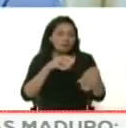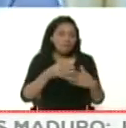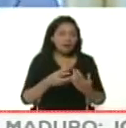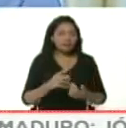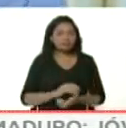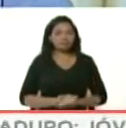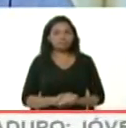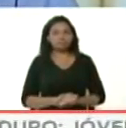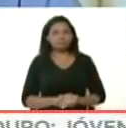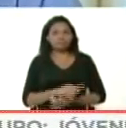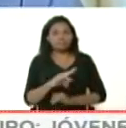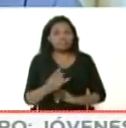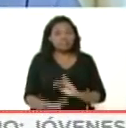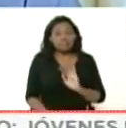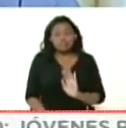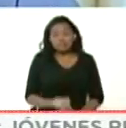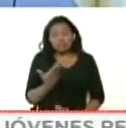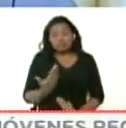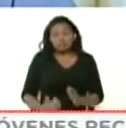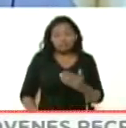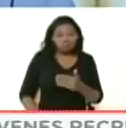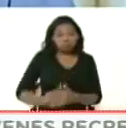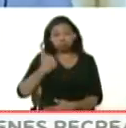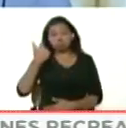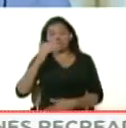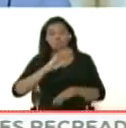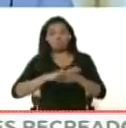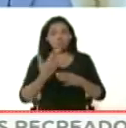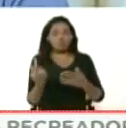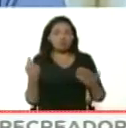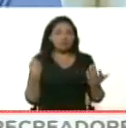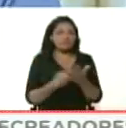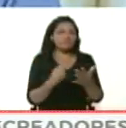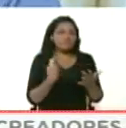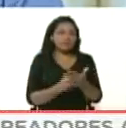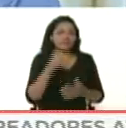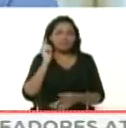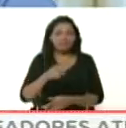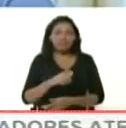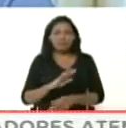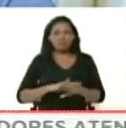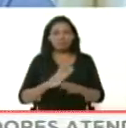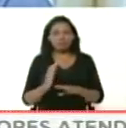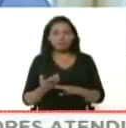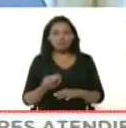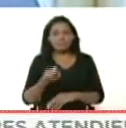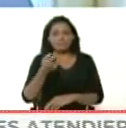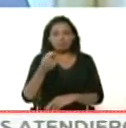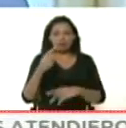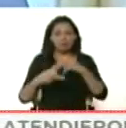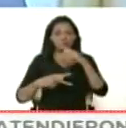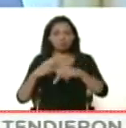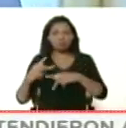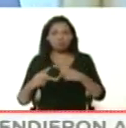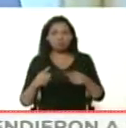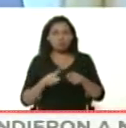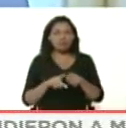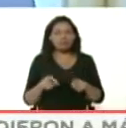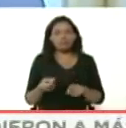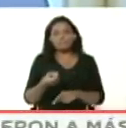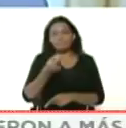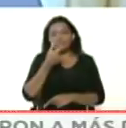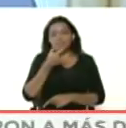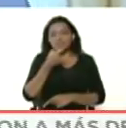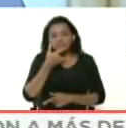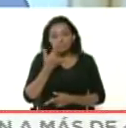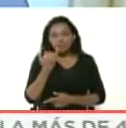de los rubros más importantes donde la ganadería tiene que invertir. Bueno, son pocas las empresas de producción de medicina veterinaria que